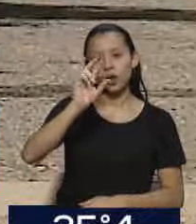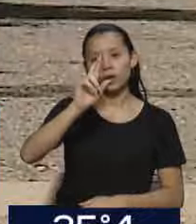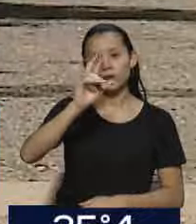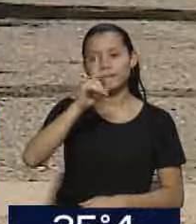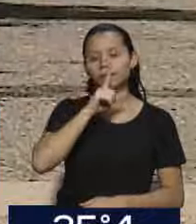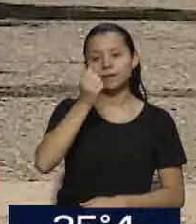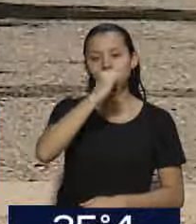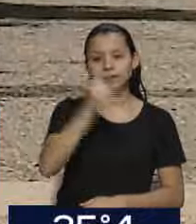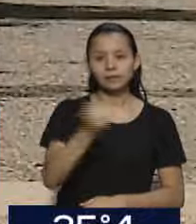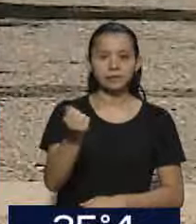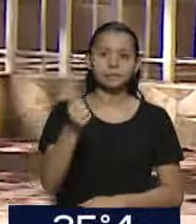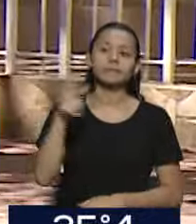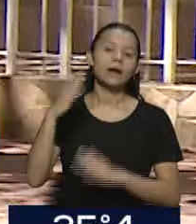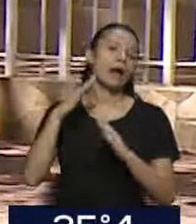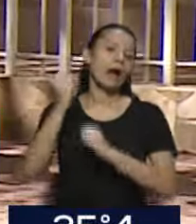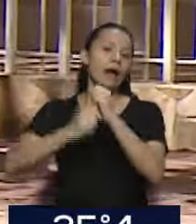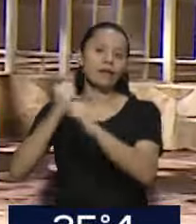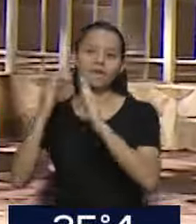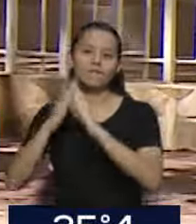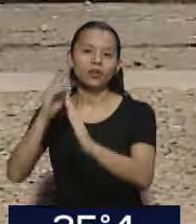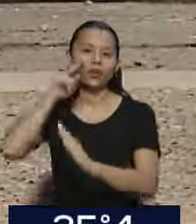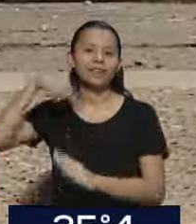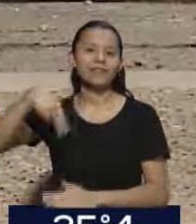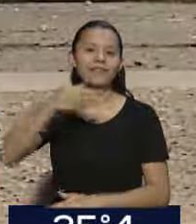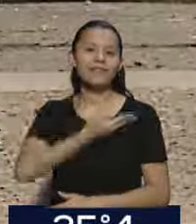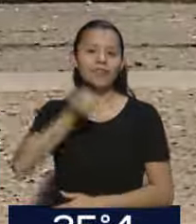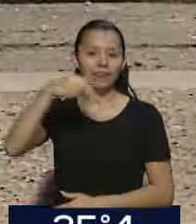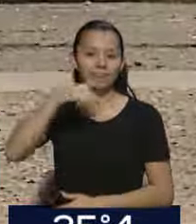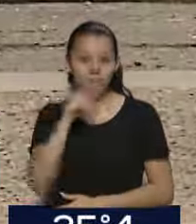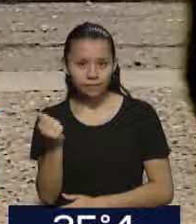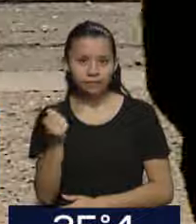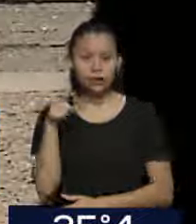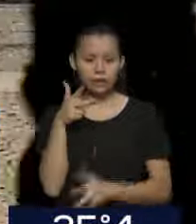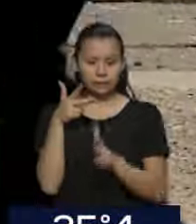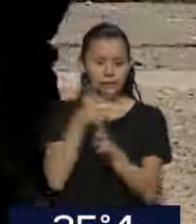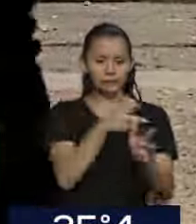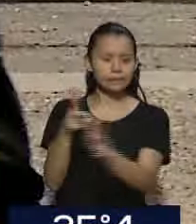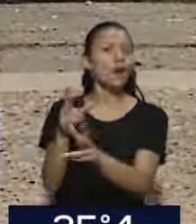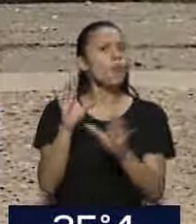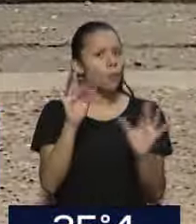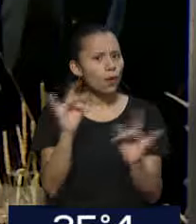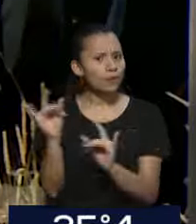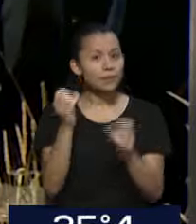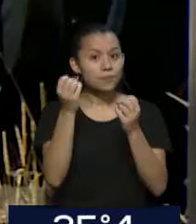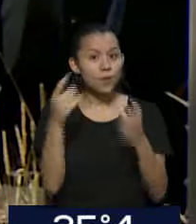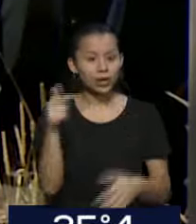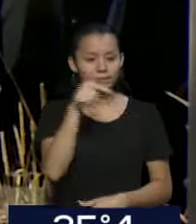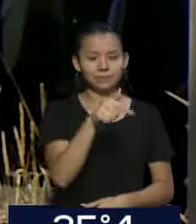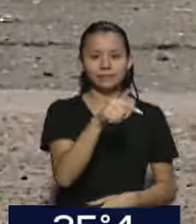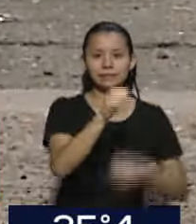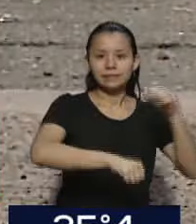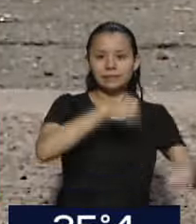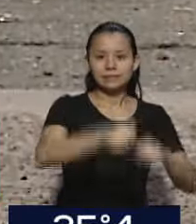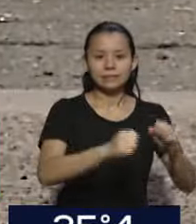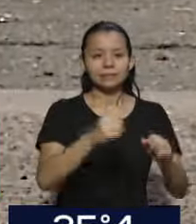dirección al barrio Infanta. El seguimiento fue bastante complicado porque este sujeto decidió escabullirse por